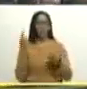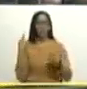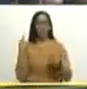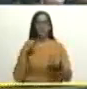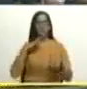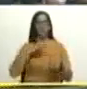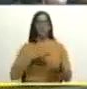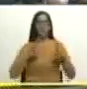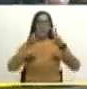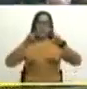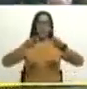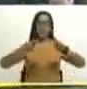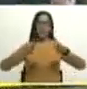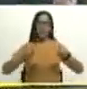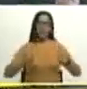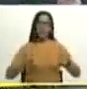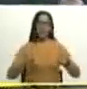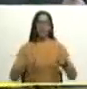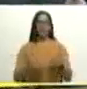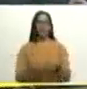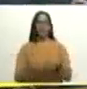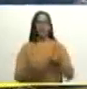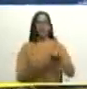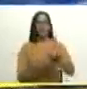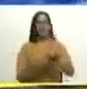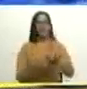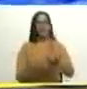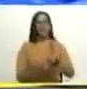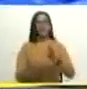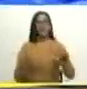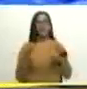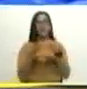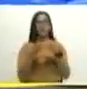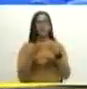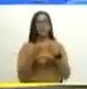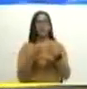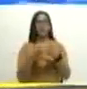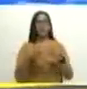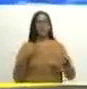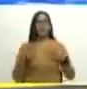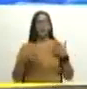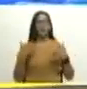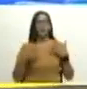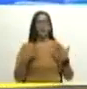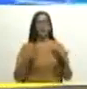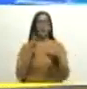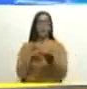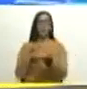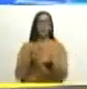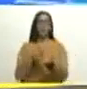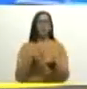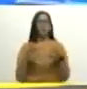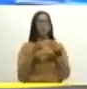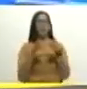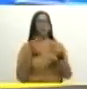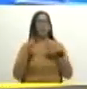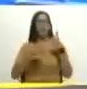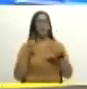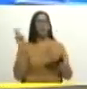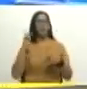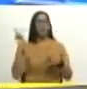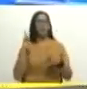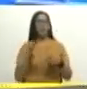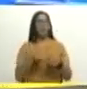estuvimos revisando con los representantes de las cámaras estos eventos y la participación de los sectores productivos